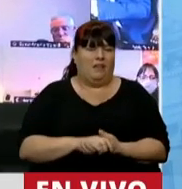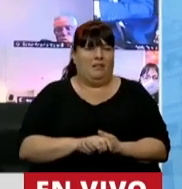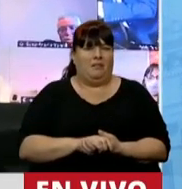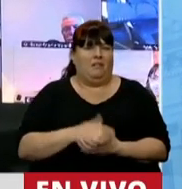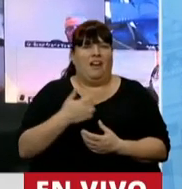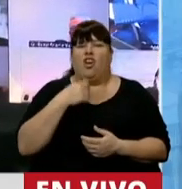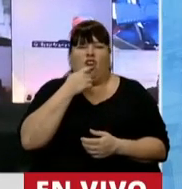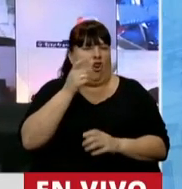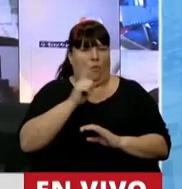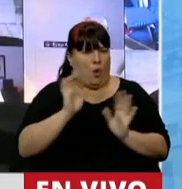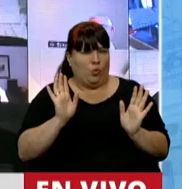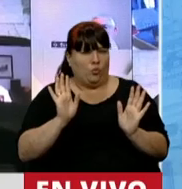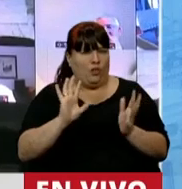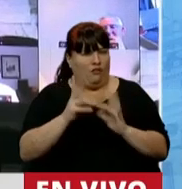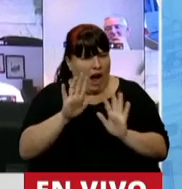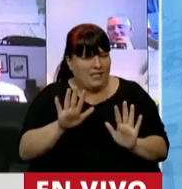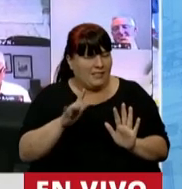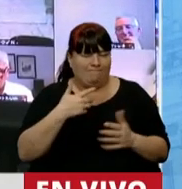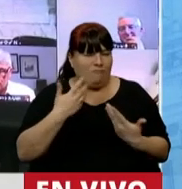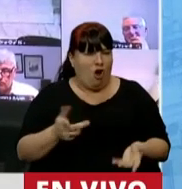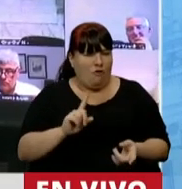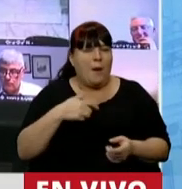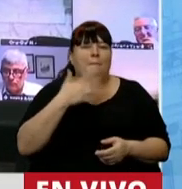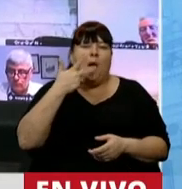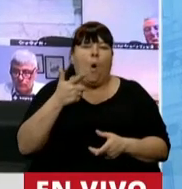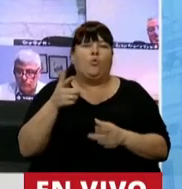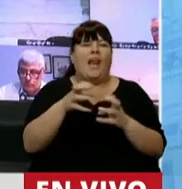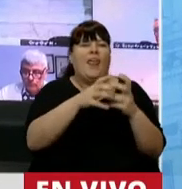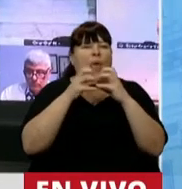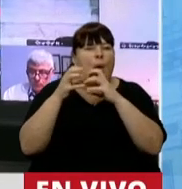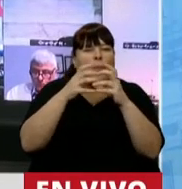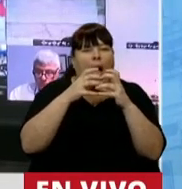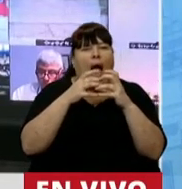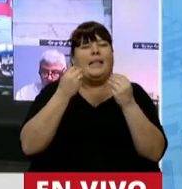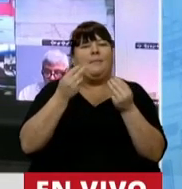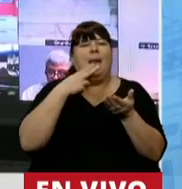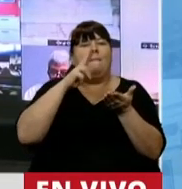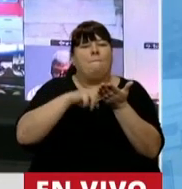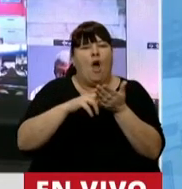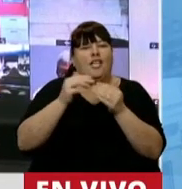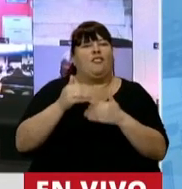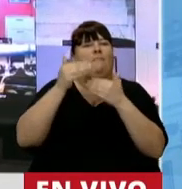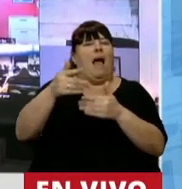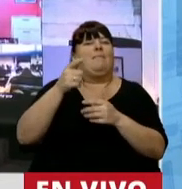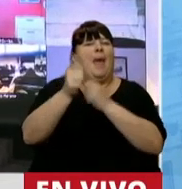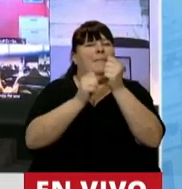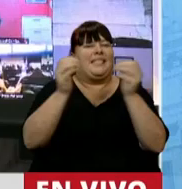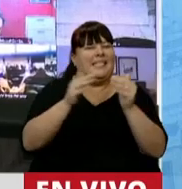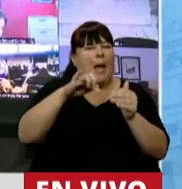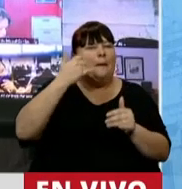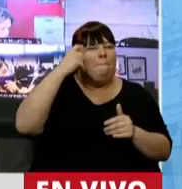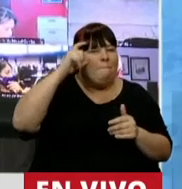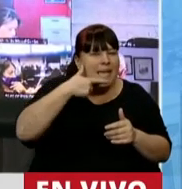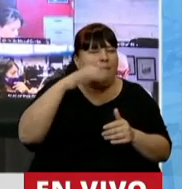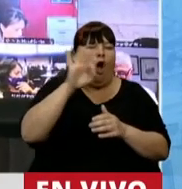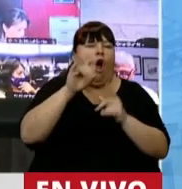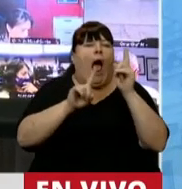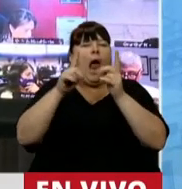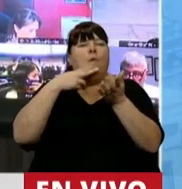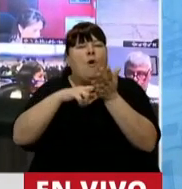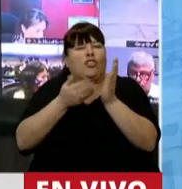ninguna gracia. Me gustaría estar debatiendo alguna extensión impositiva para las pymes o poder sacar